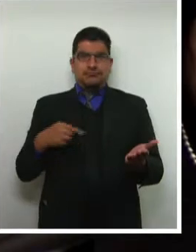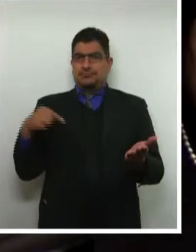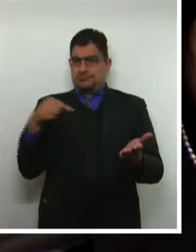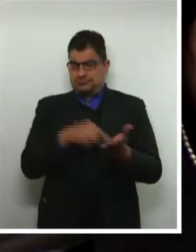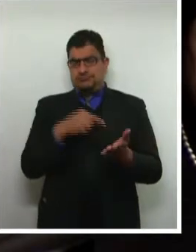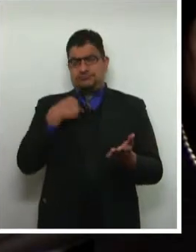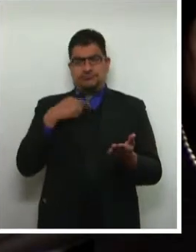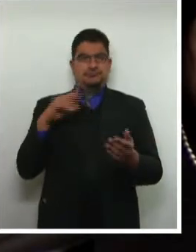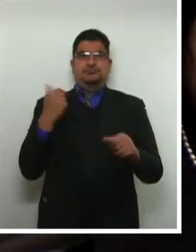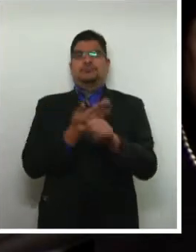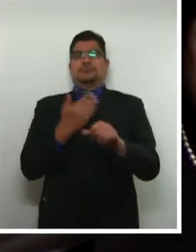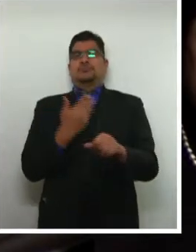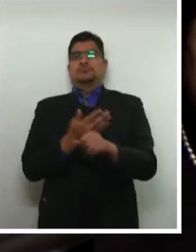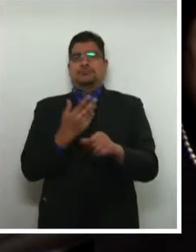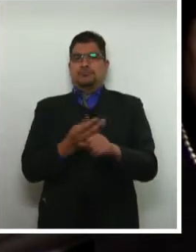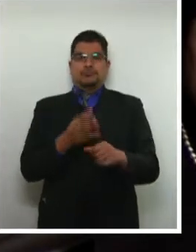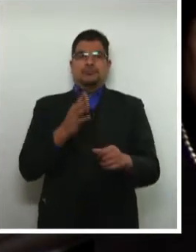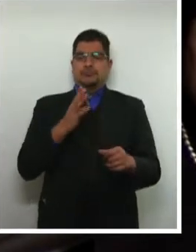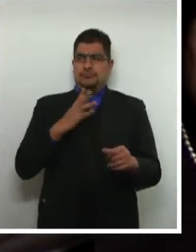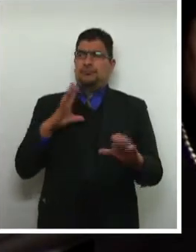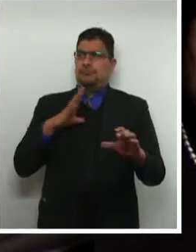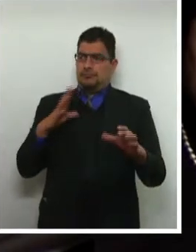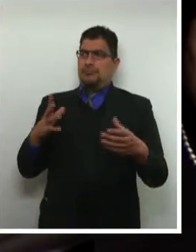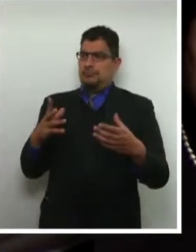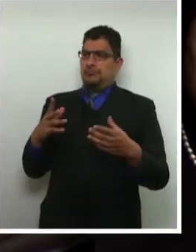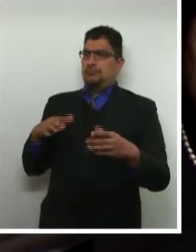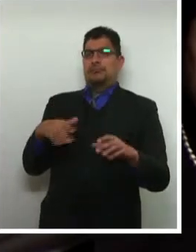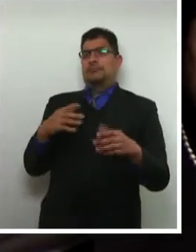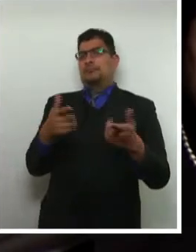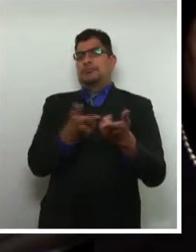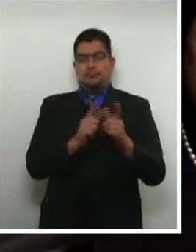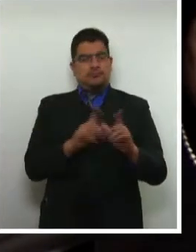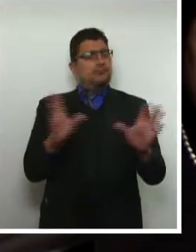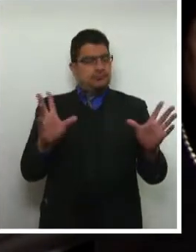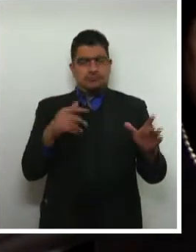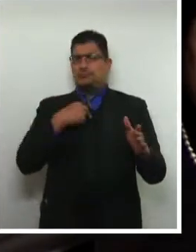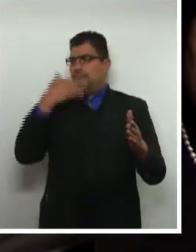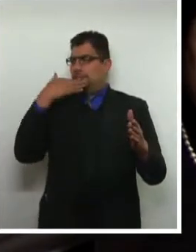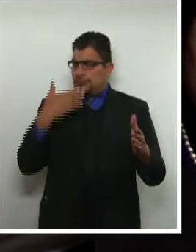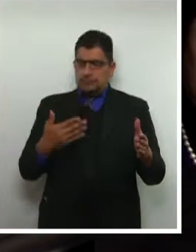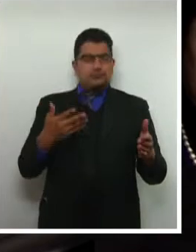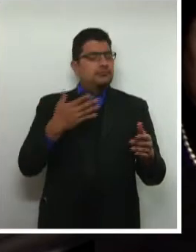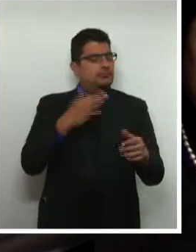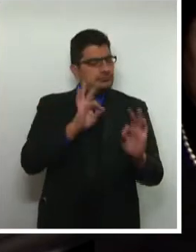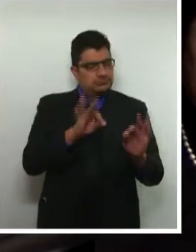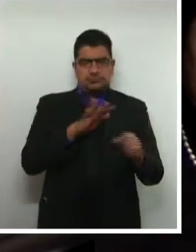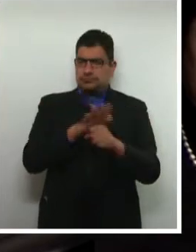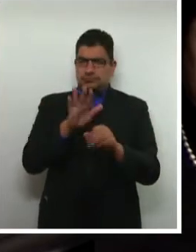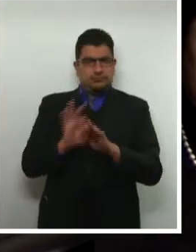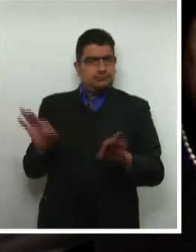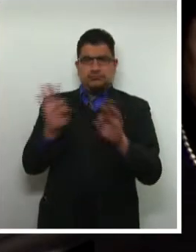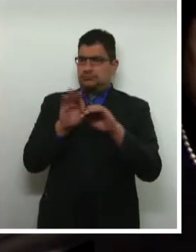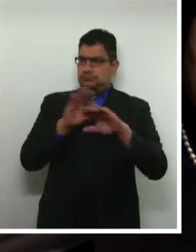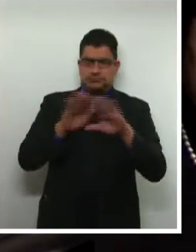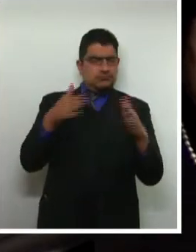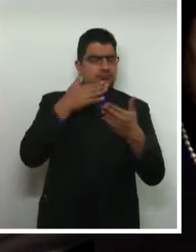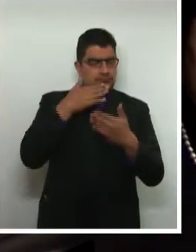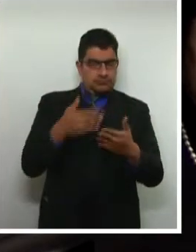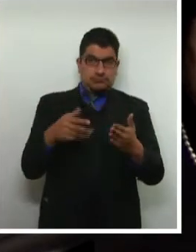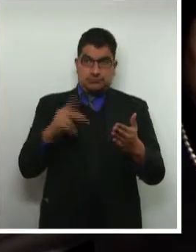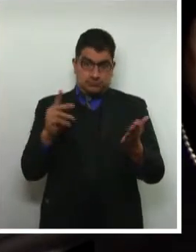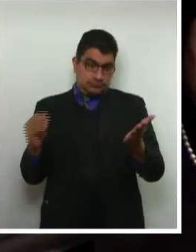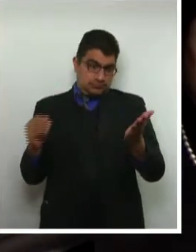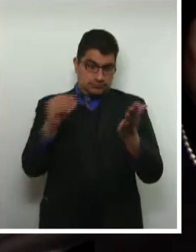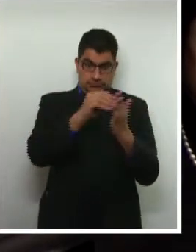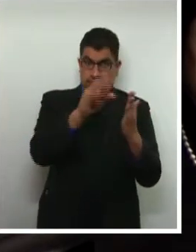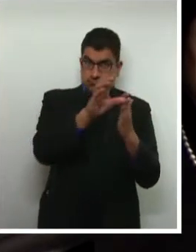me opongo a que haya consejos, me parece que es bueno, es sano, es saludable, es democrático, pero no tiene